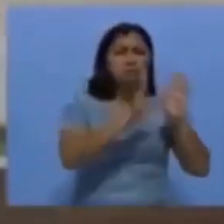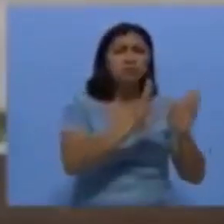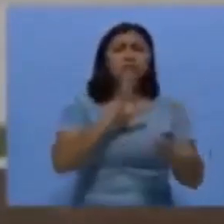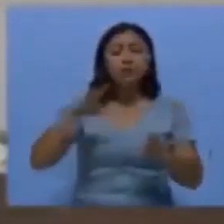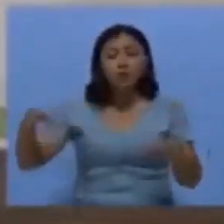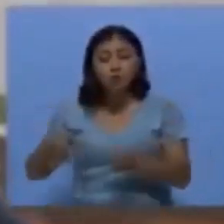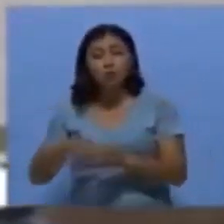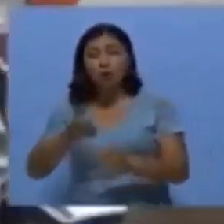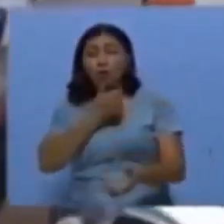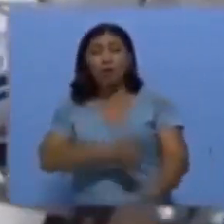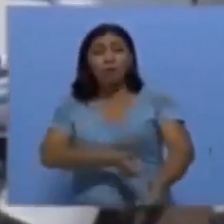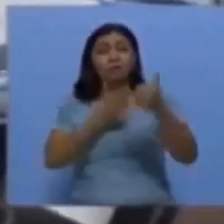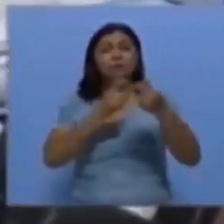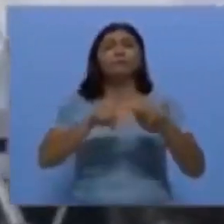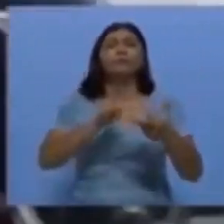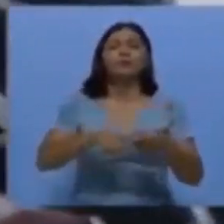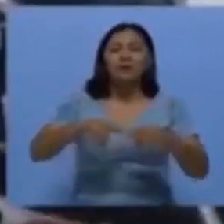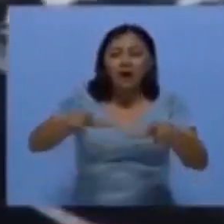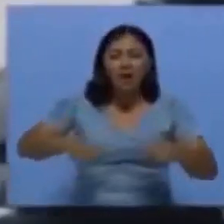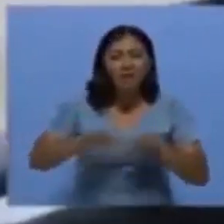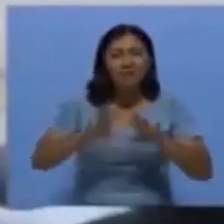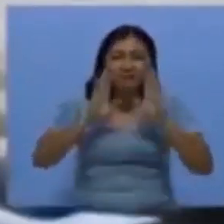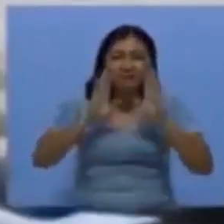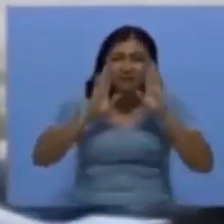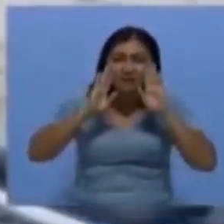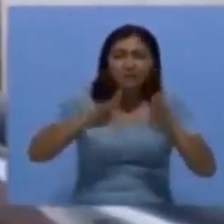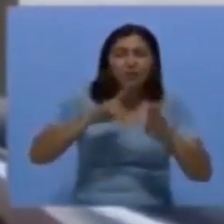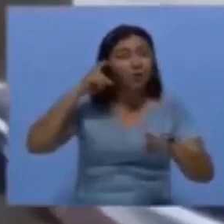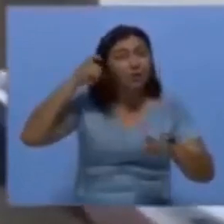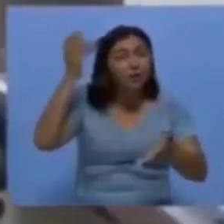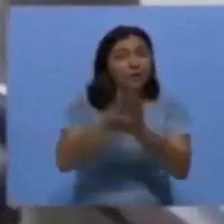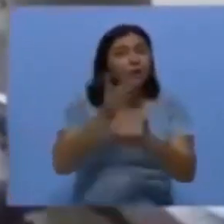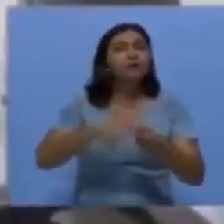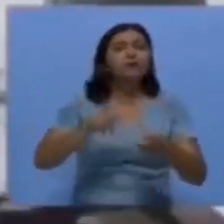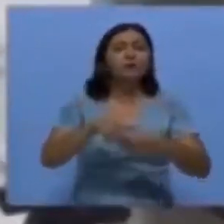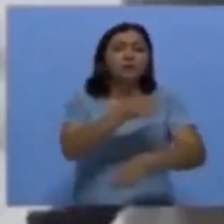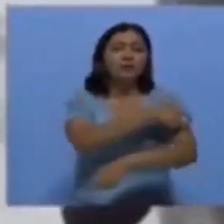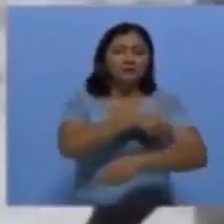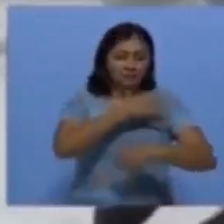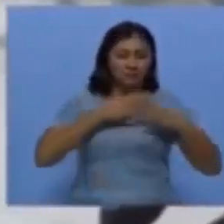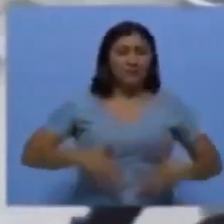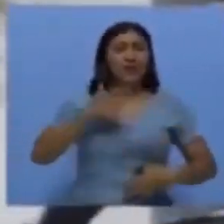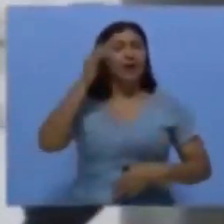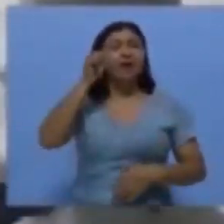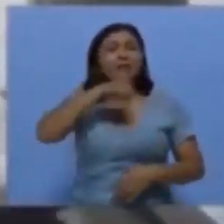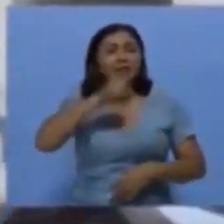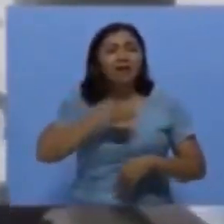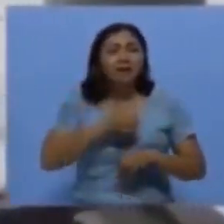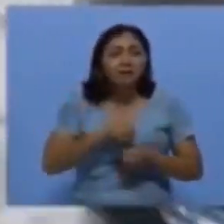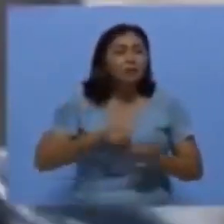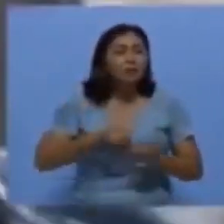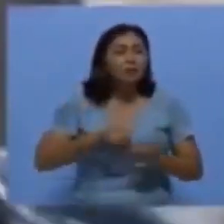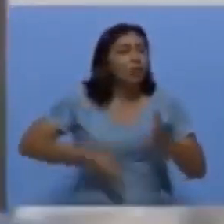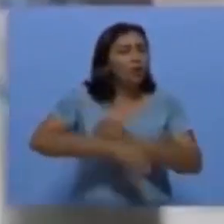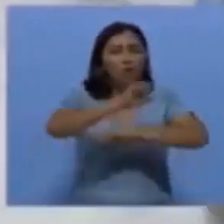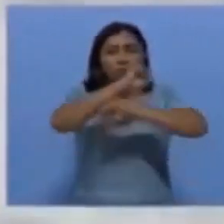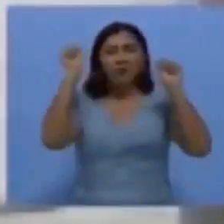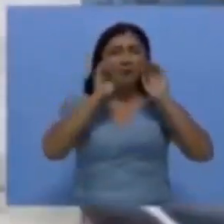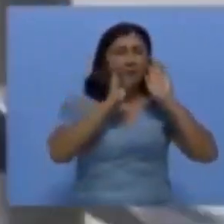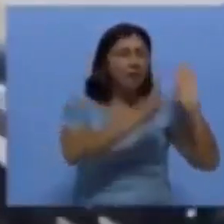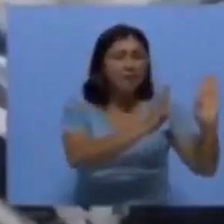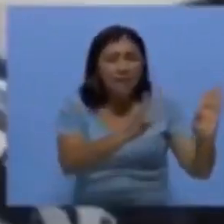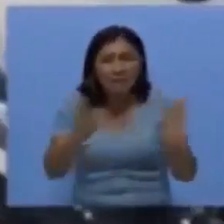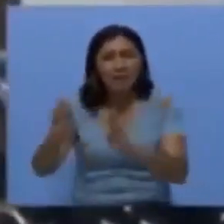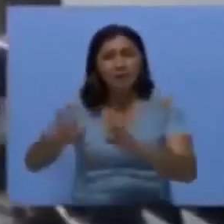cuerpo de bomberos la oficina de atención de riesgos y la defensa civil que hasta la mañana de hoy siguieron atendiendo en distintos sectores